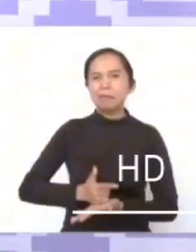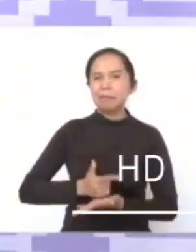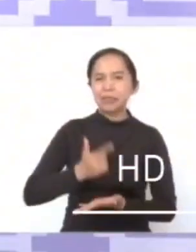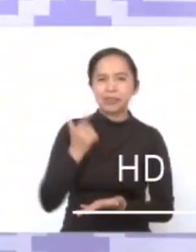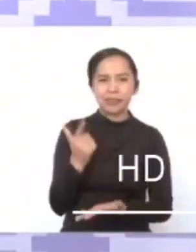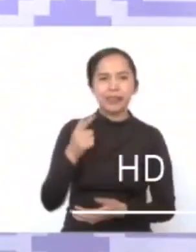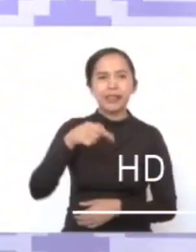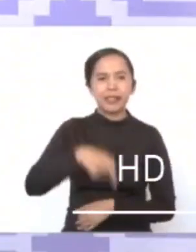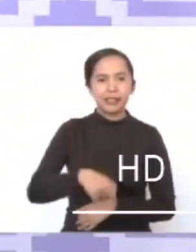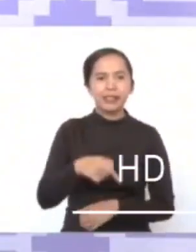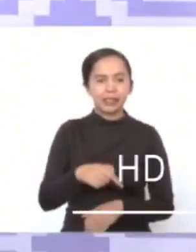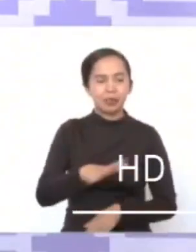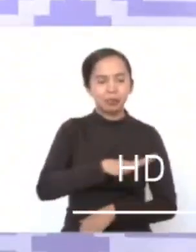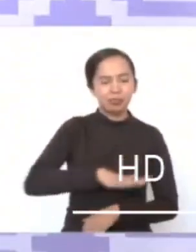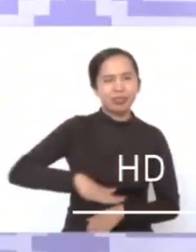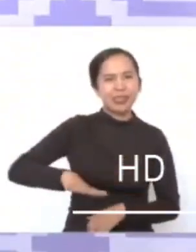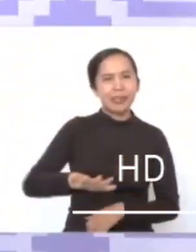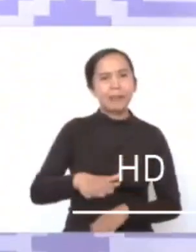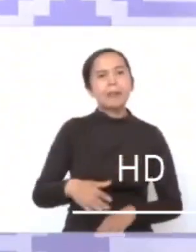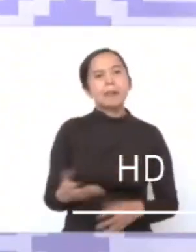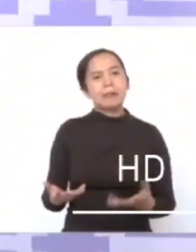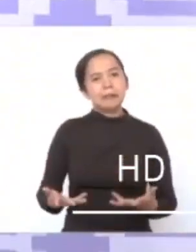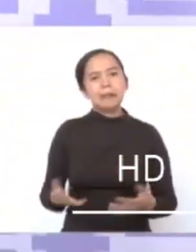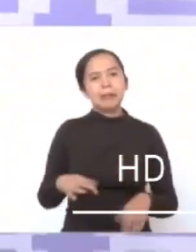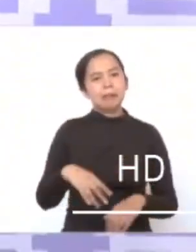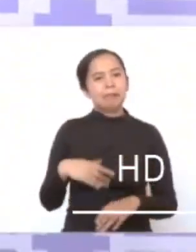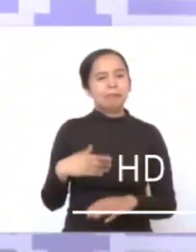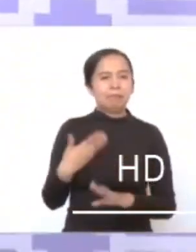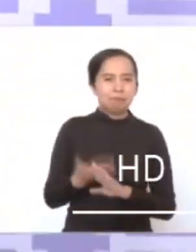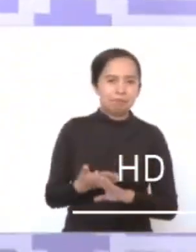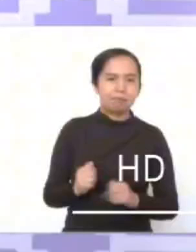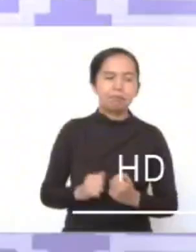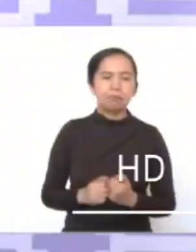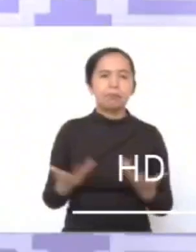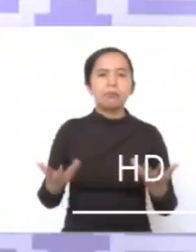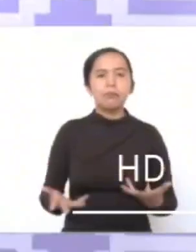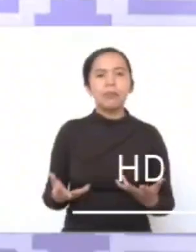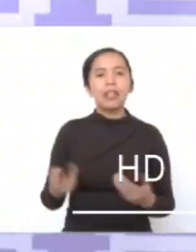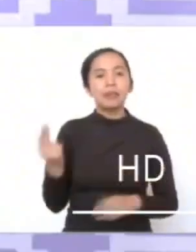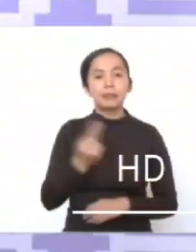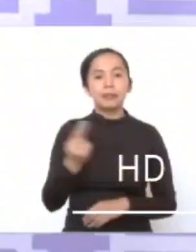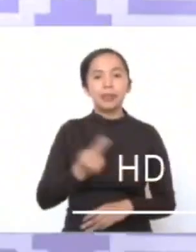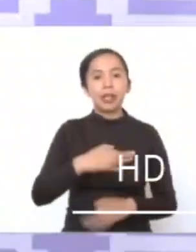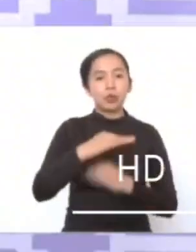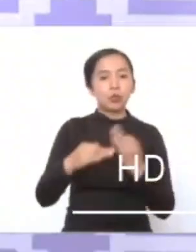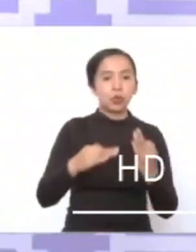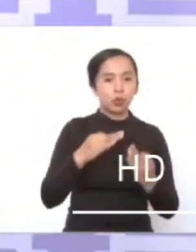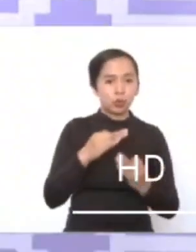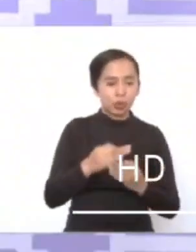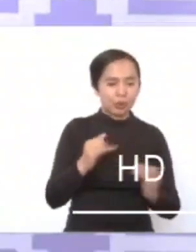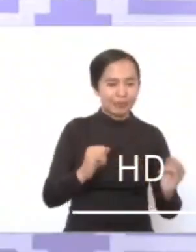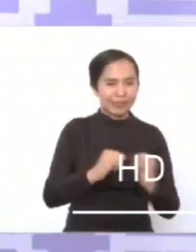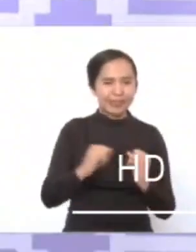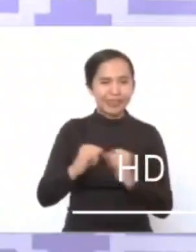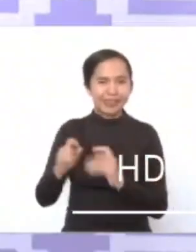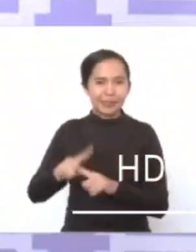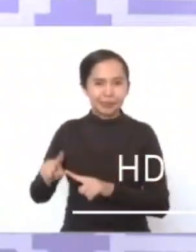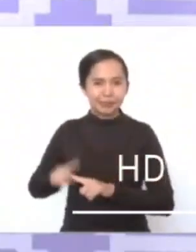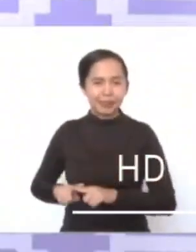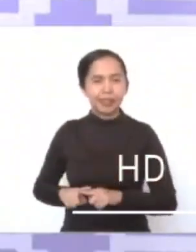nuestra sociedad y que requiere de la coordinación y el compromiso de todos los sectores para